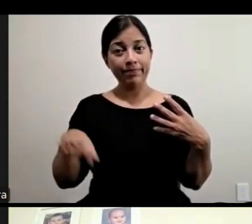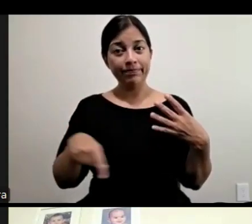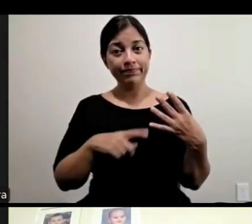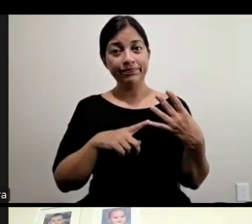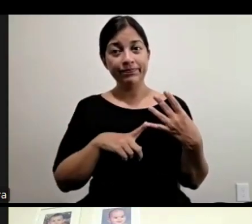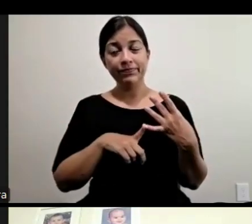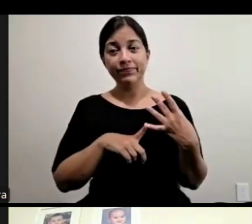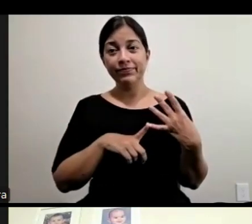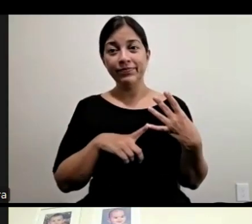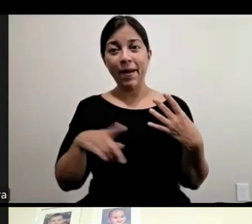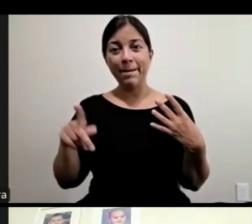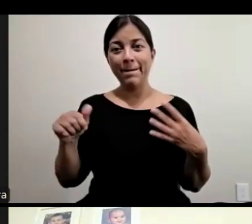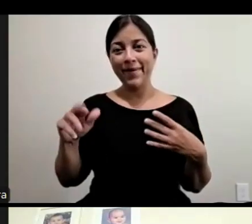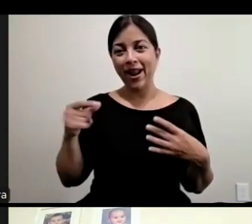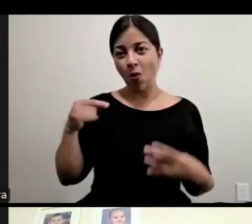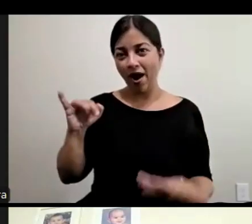Paraguay.